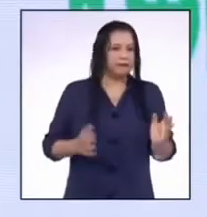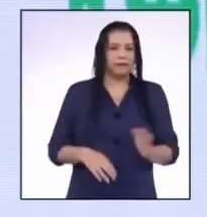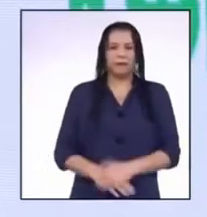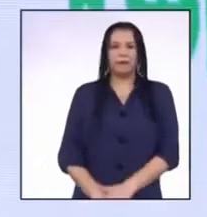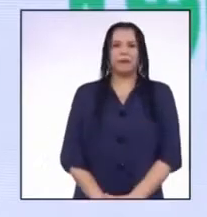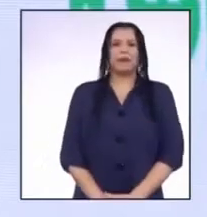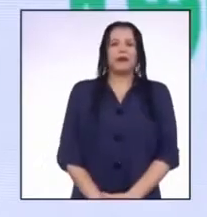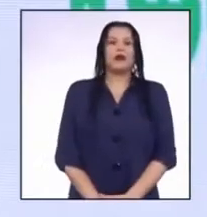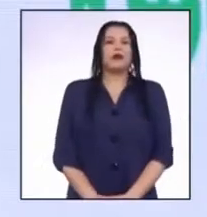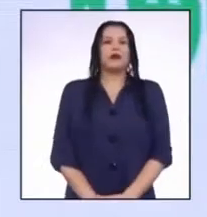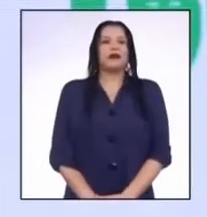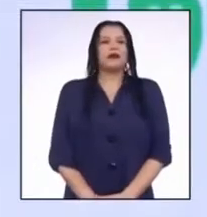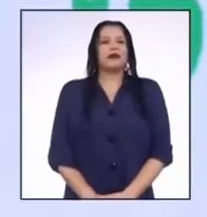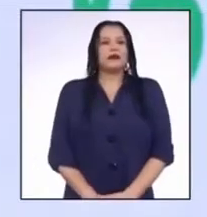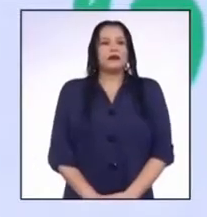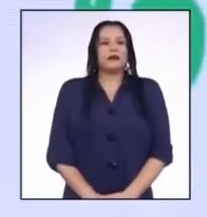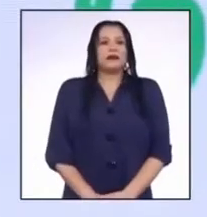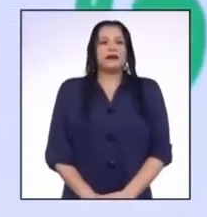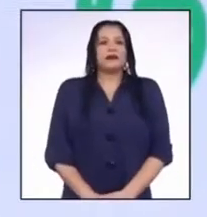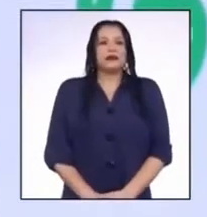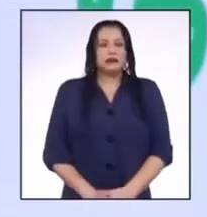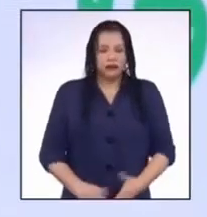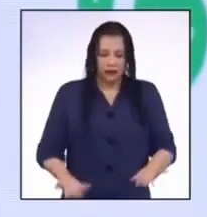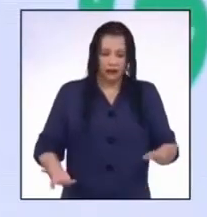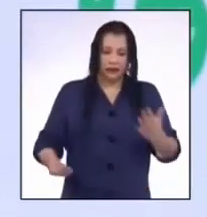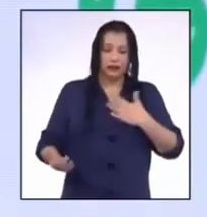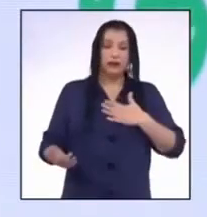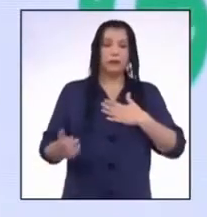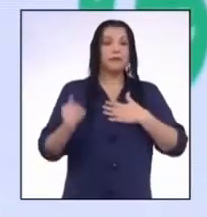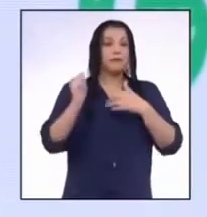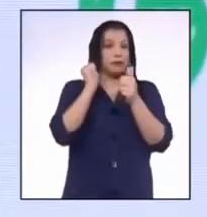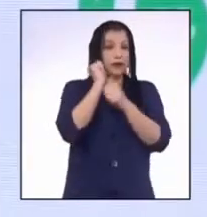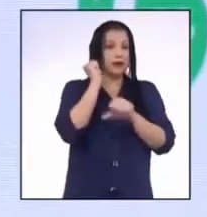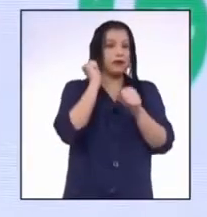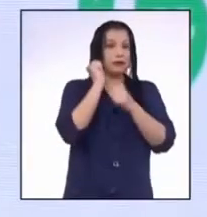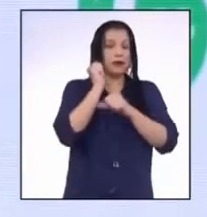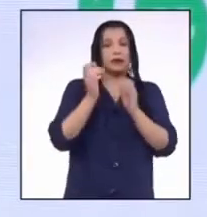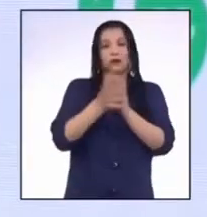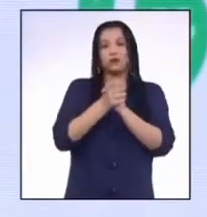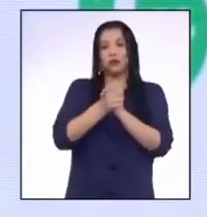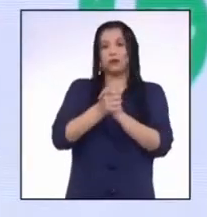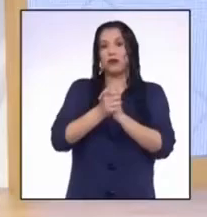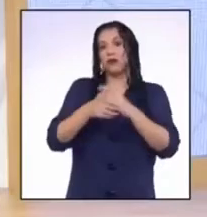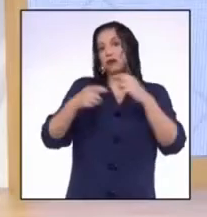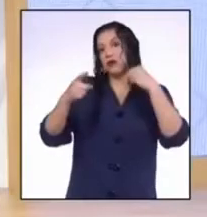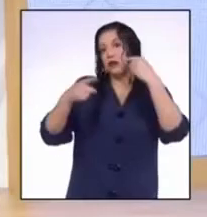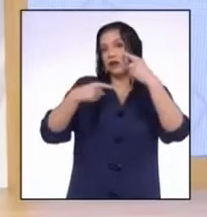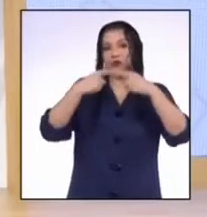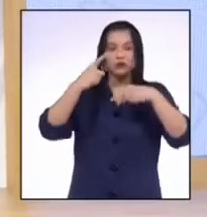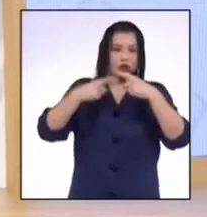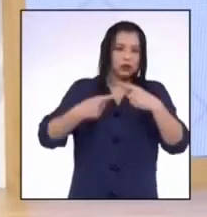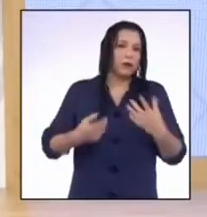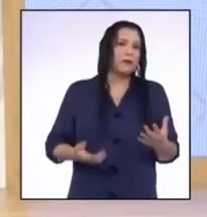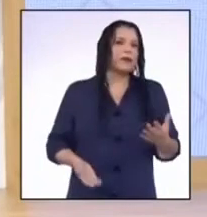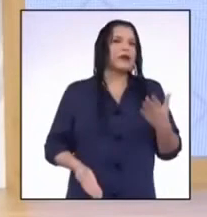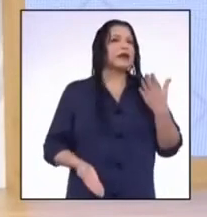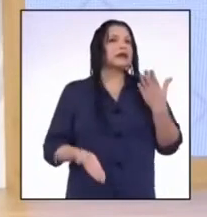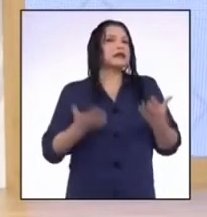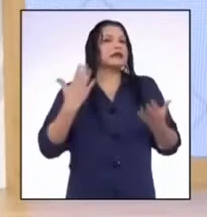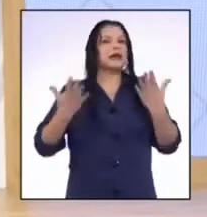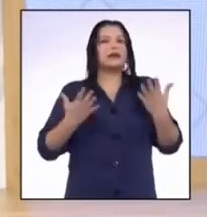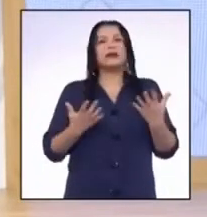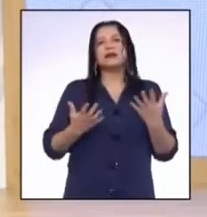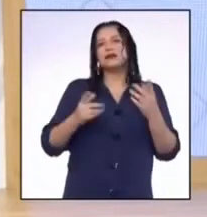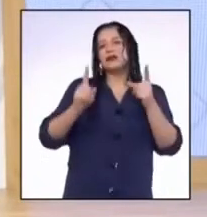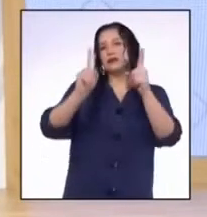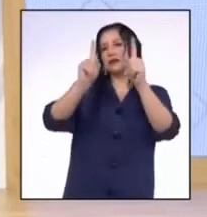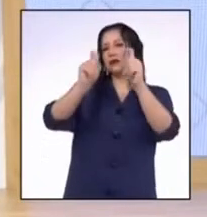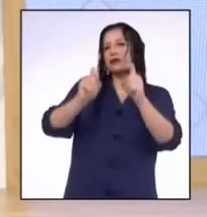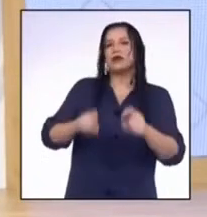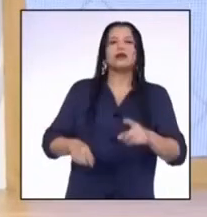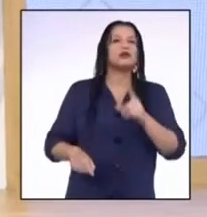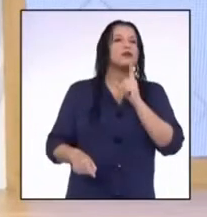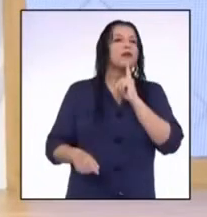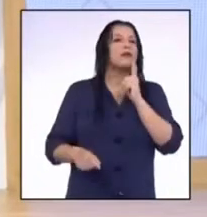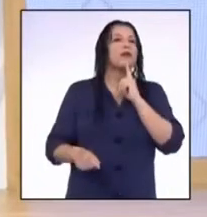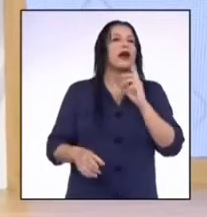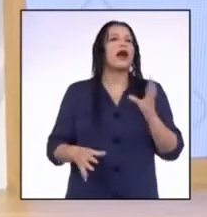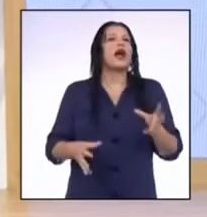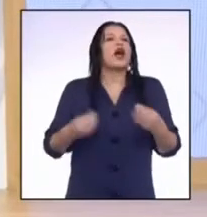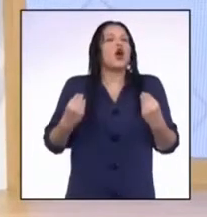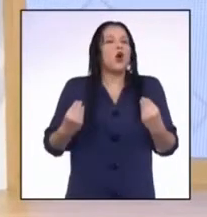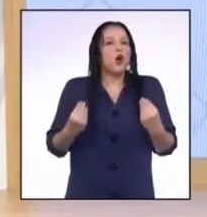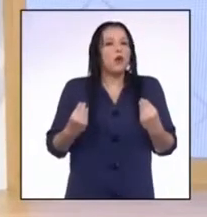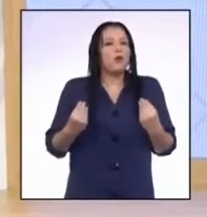Justo a mi hermano, su amigo, le comentó que si le haría la pregunta a su papá sobre cómo había